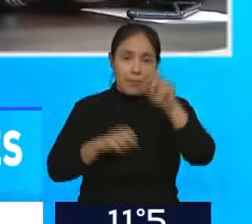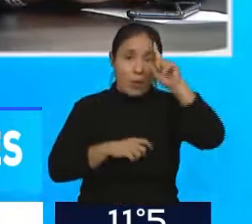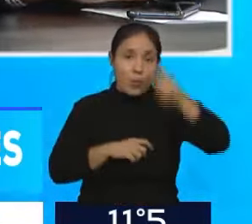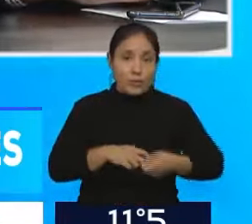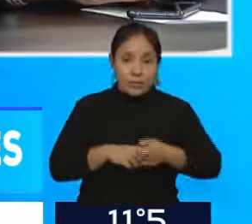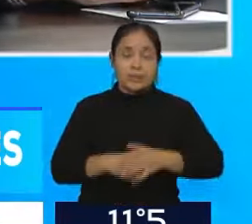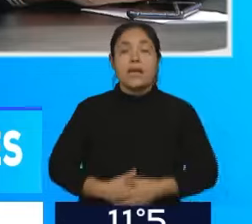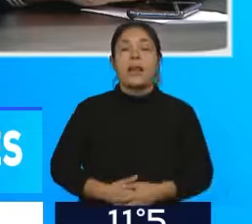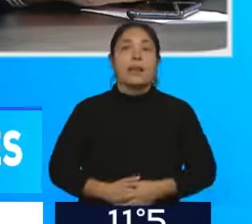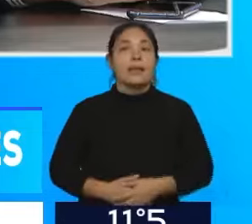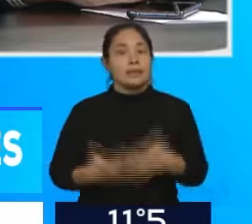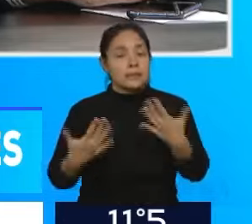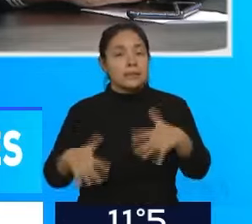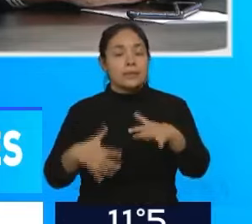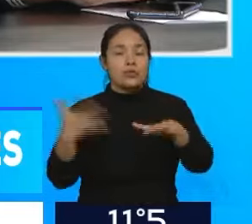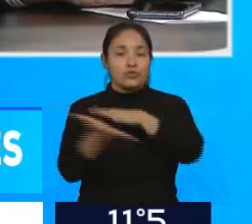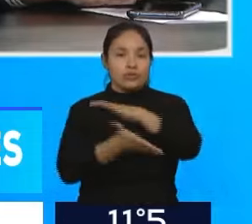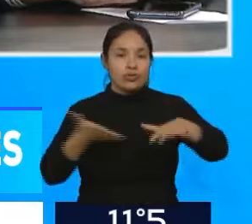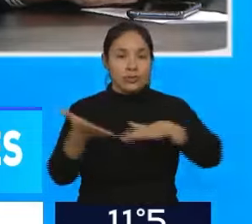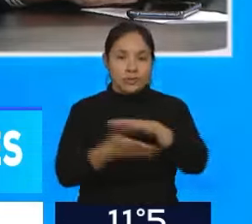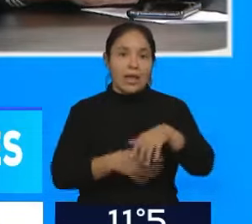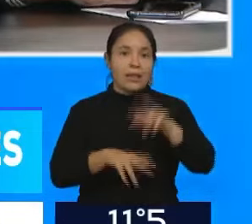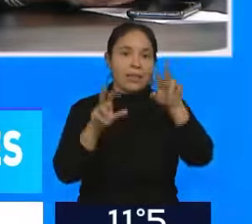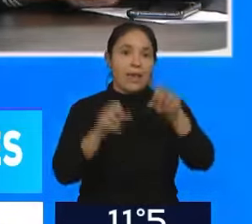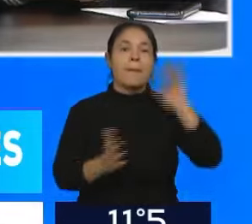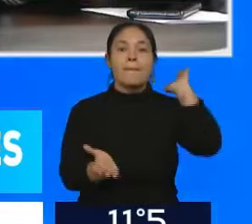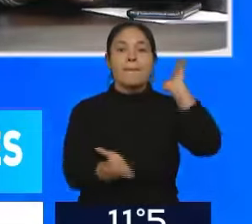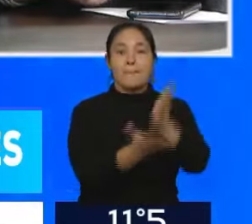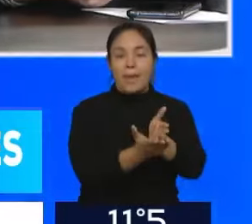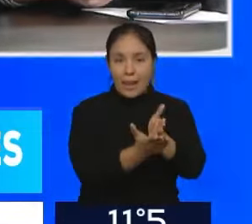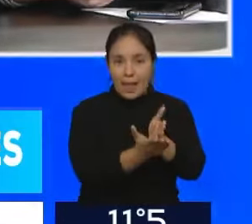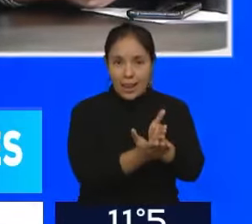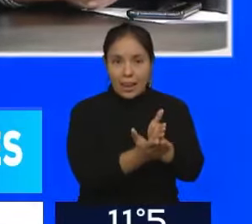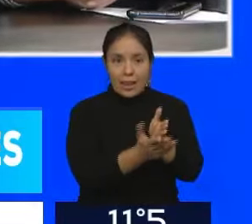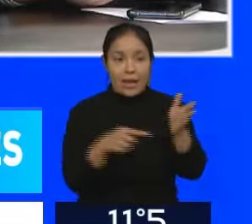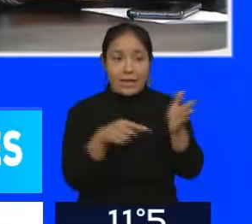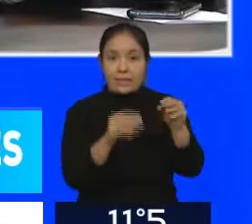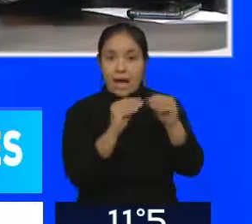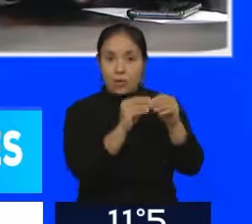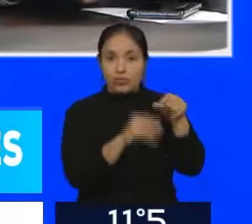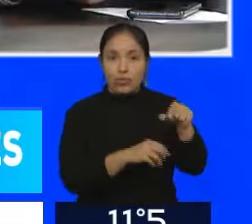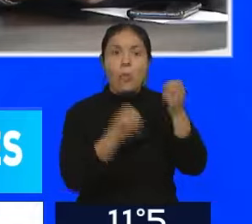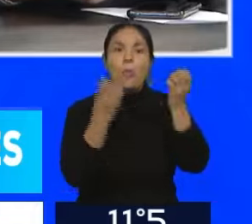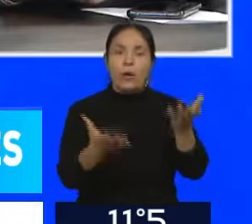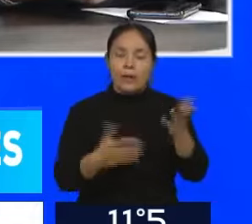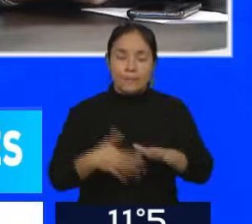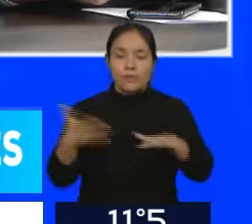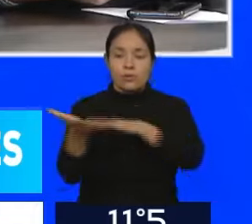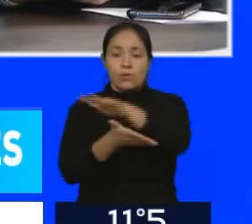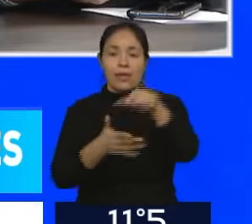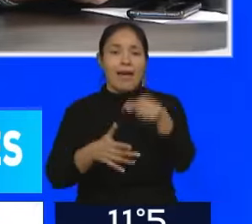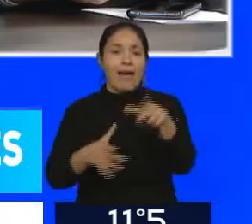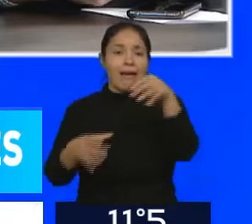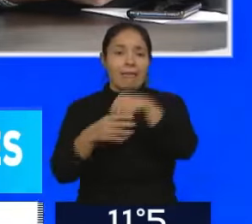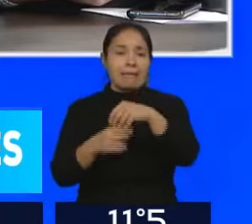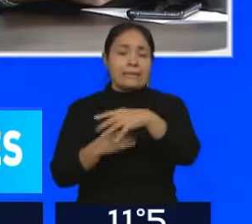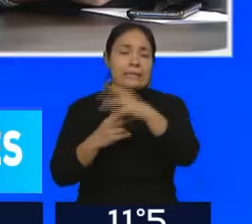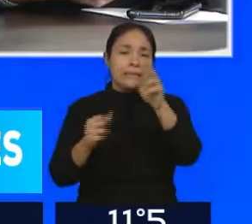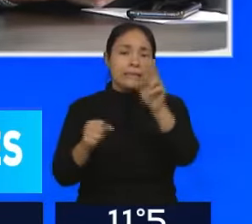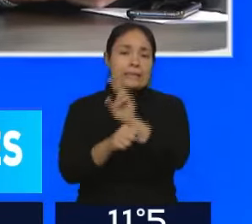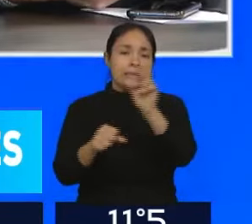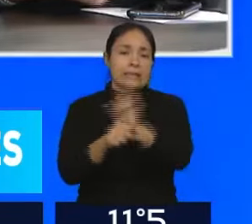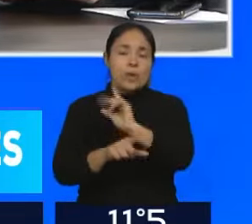más sensible a nivel social, que es lo penal, ¿sí? Justamente porque la inseguridad o la seguridad es uno